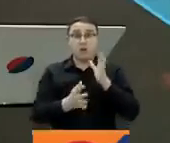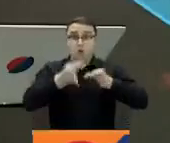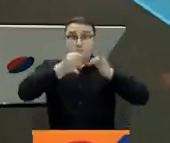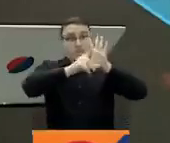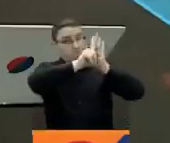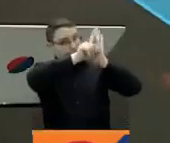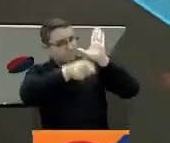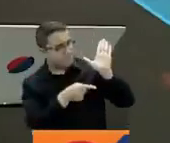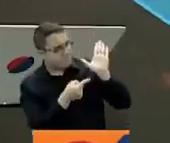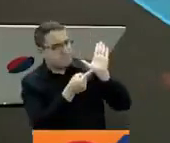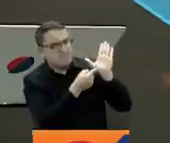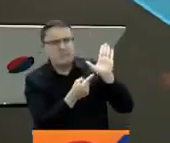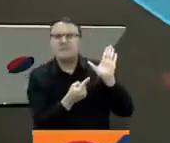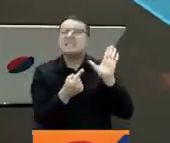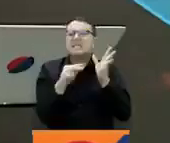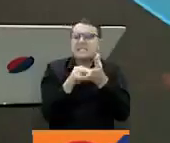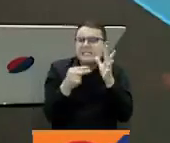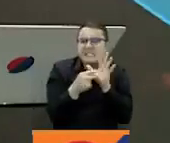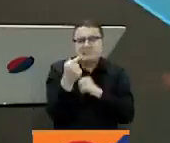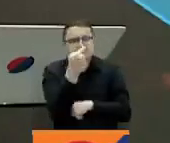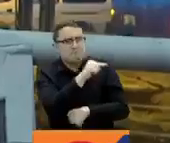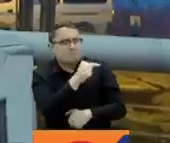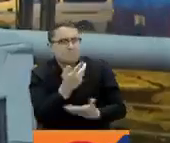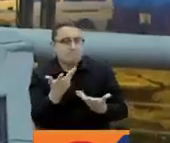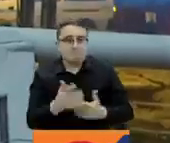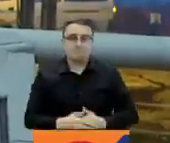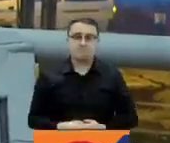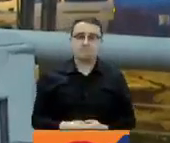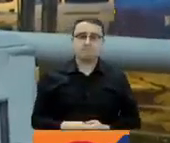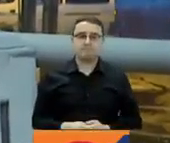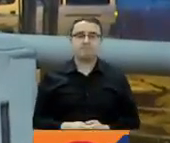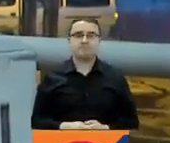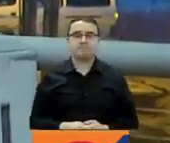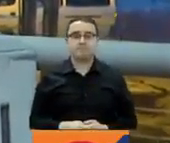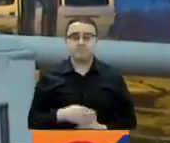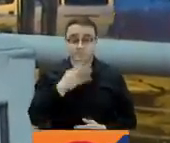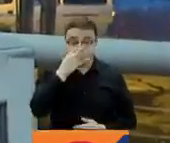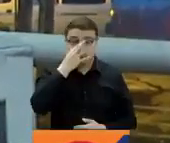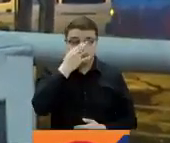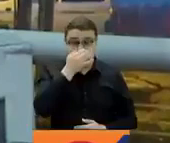esta decisión y por supuesto estas obras o no.